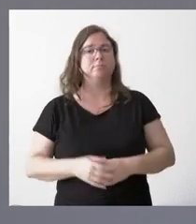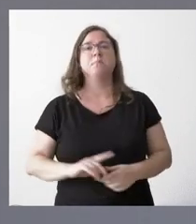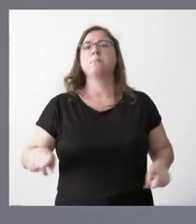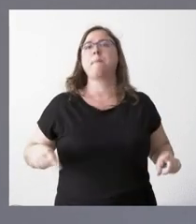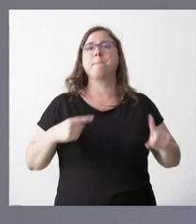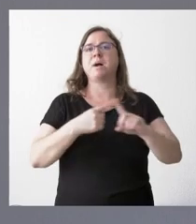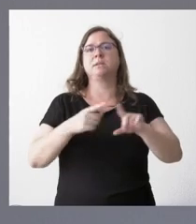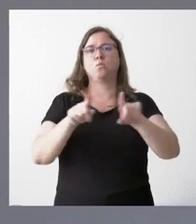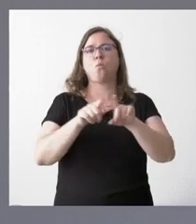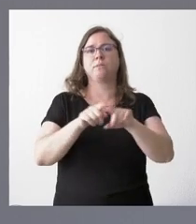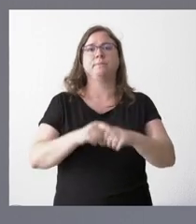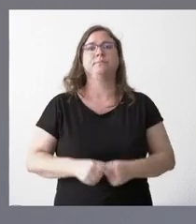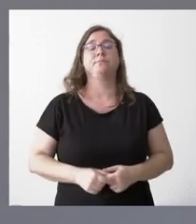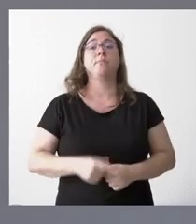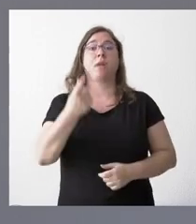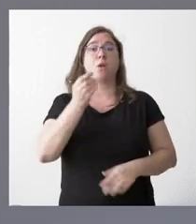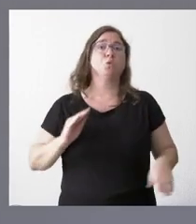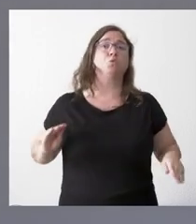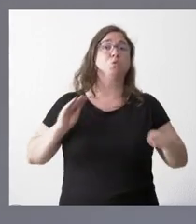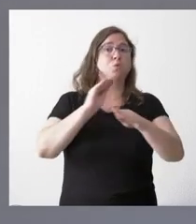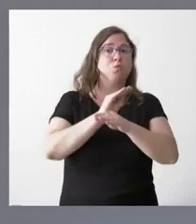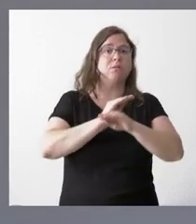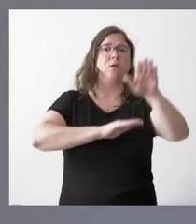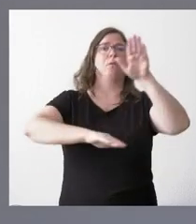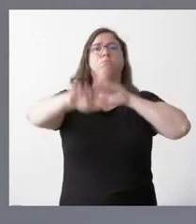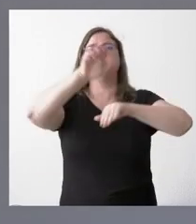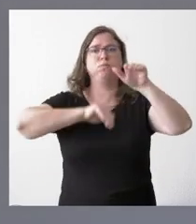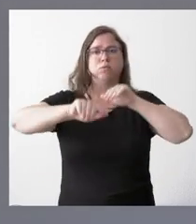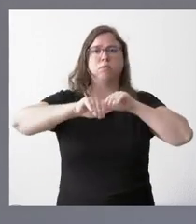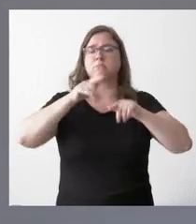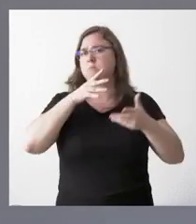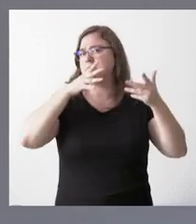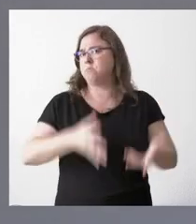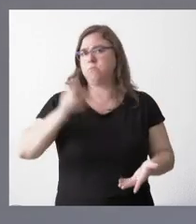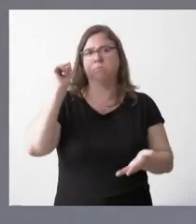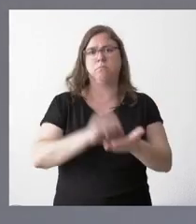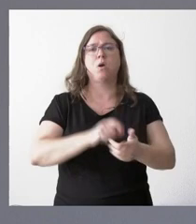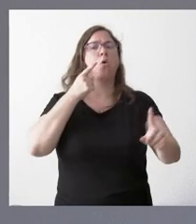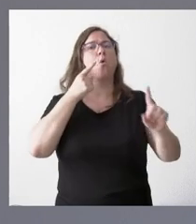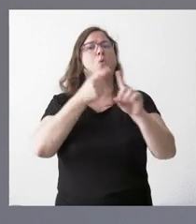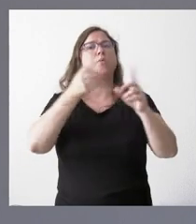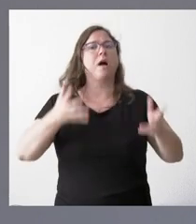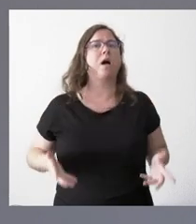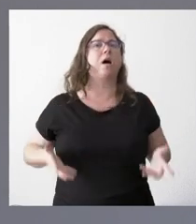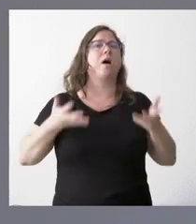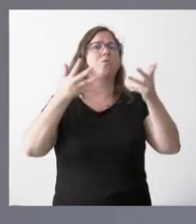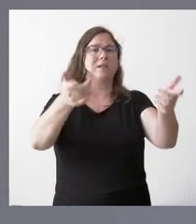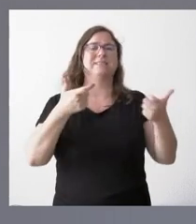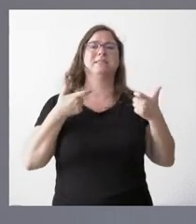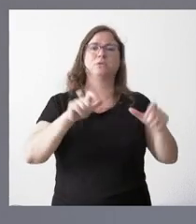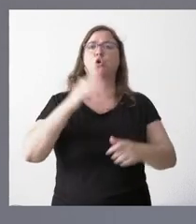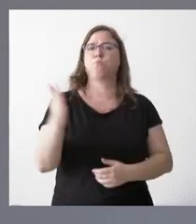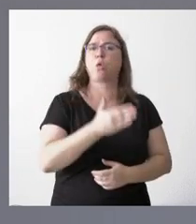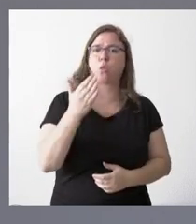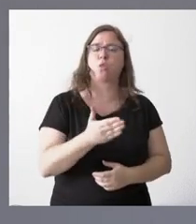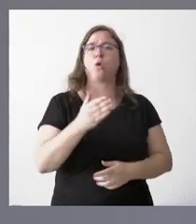una subvención que convocaremos con carácter inmediato para ayudar, en este caso, al sector productivo, a pymes